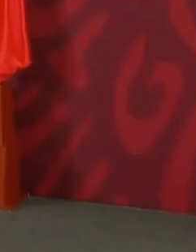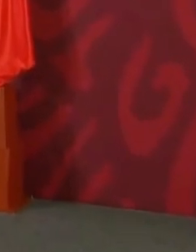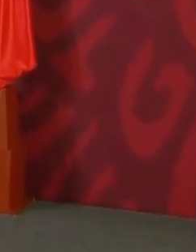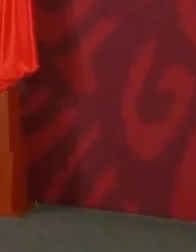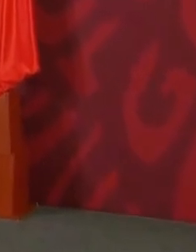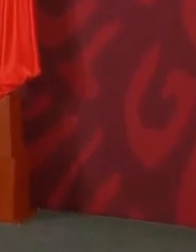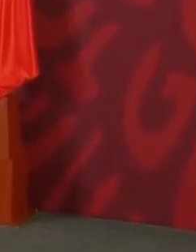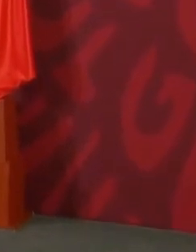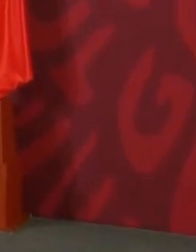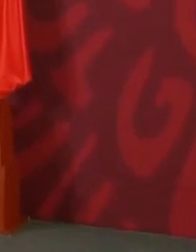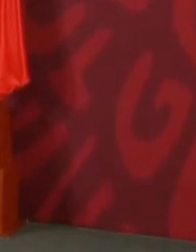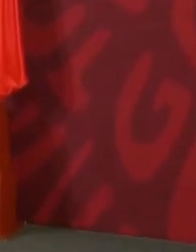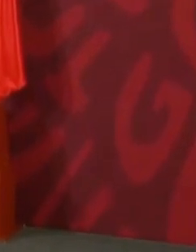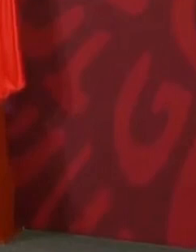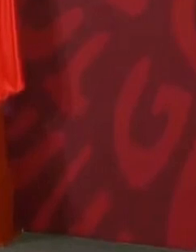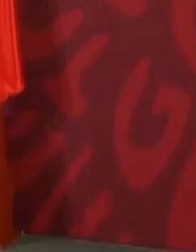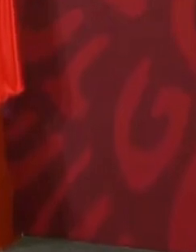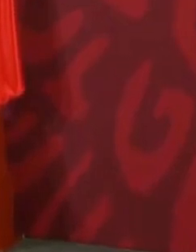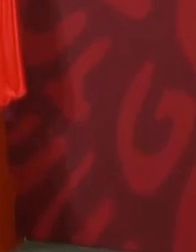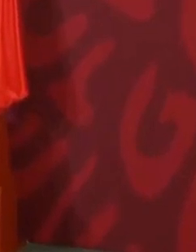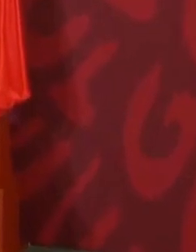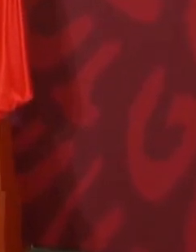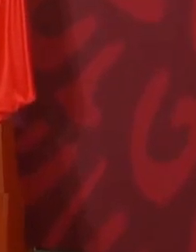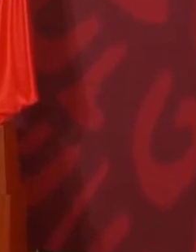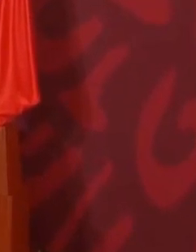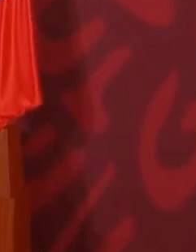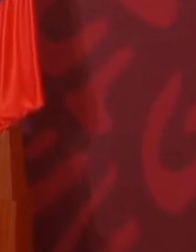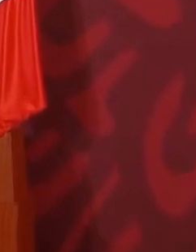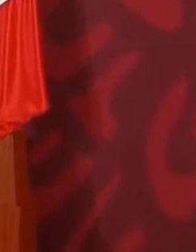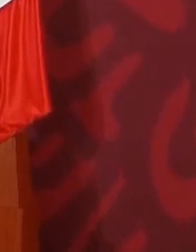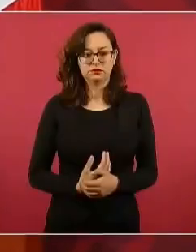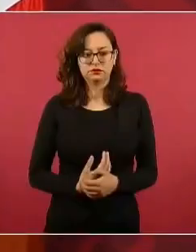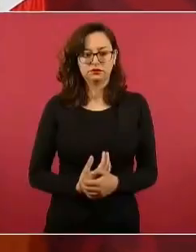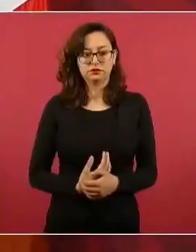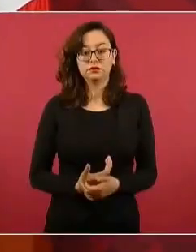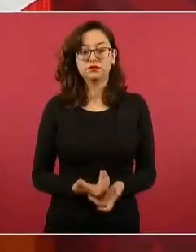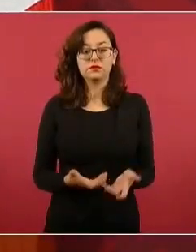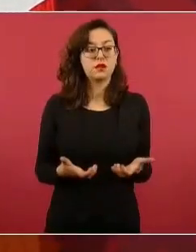pueblos, en ningún lado. Estamos trabajando para eso.